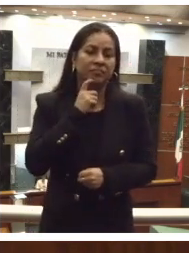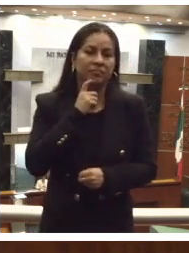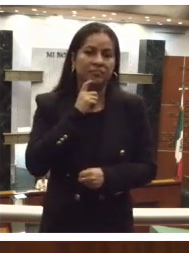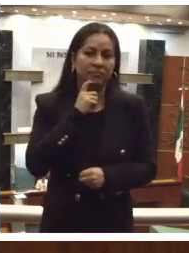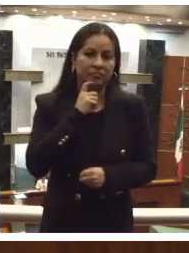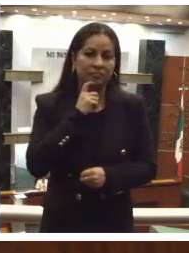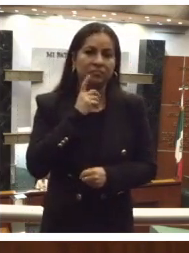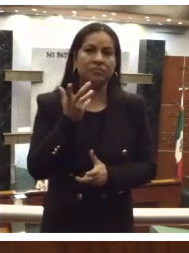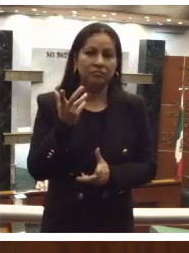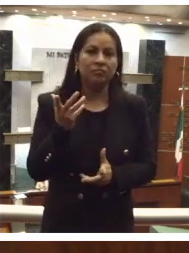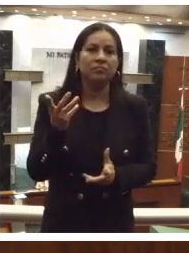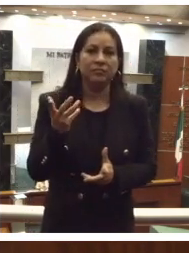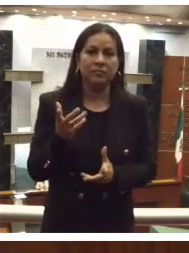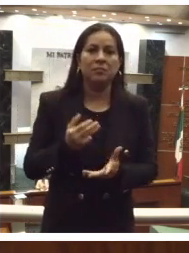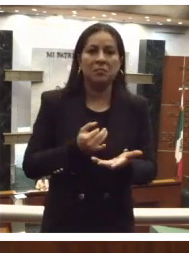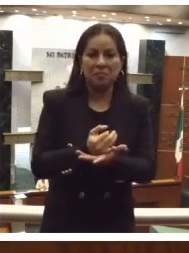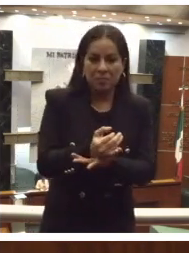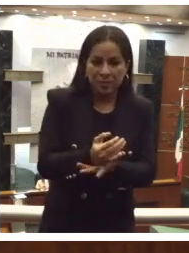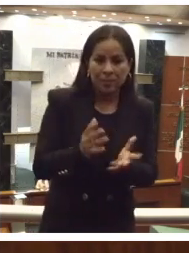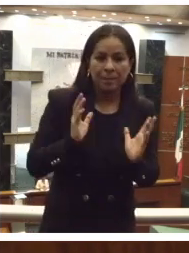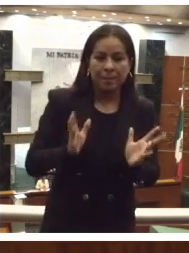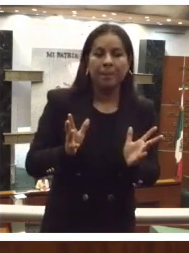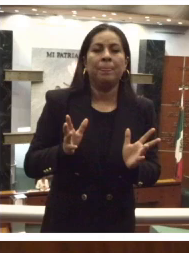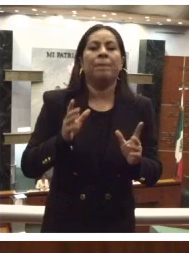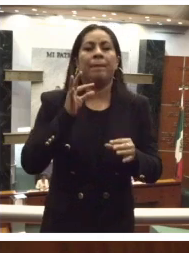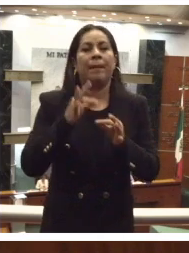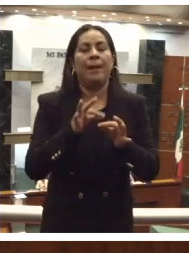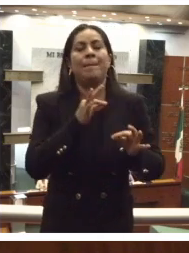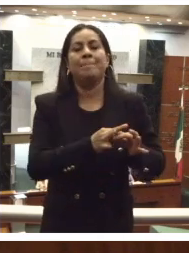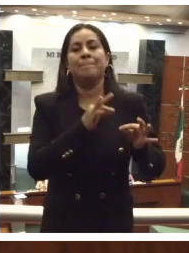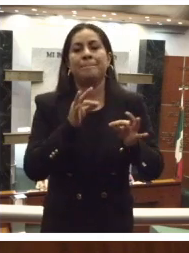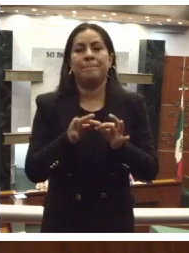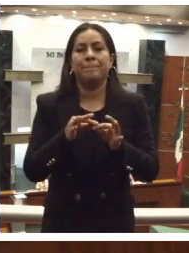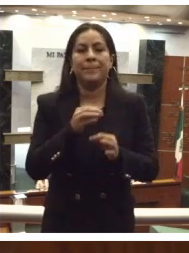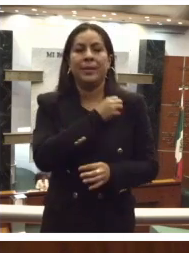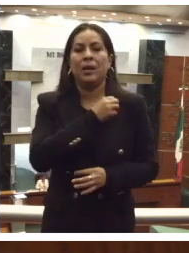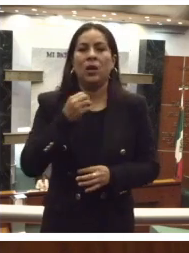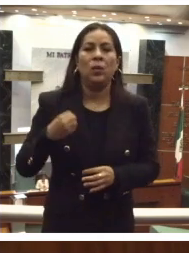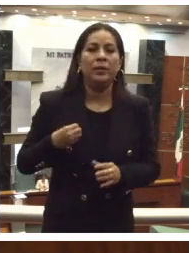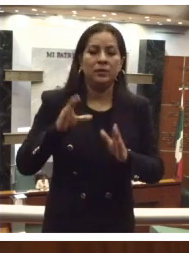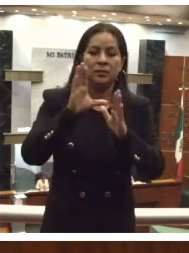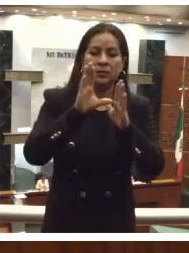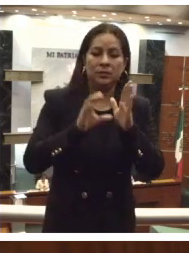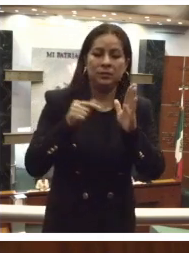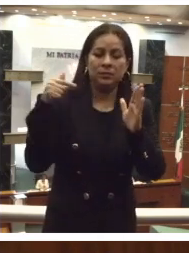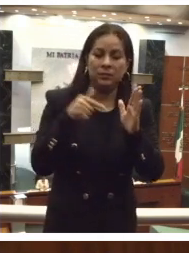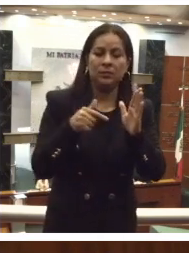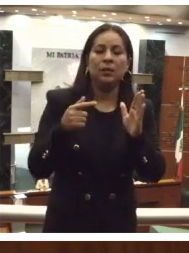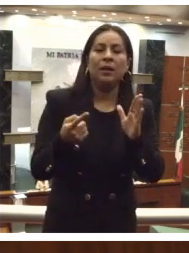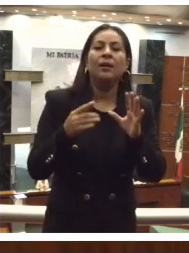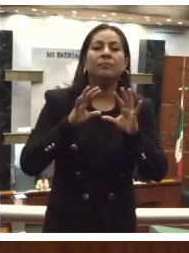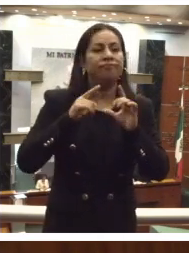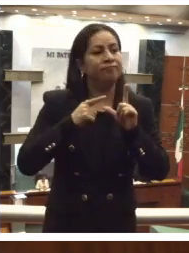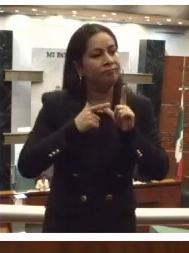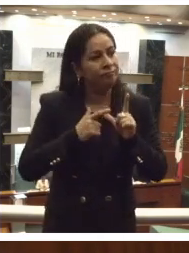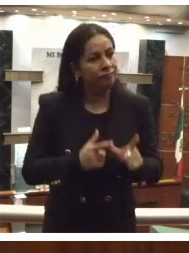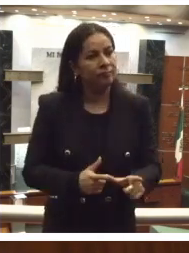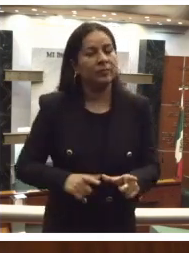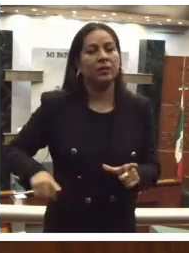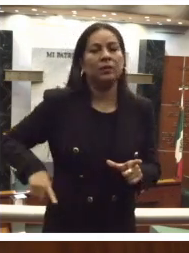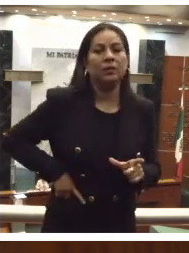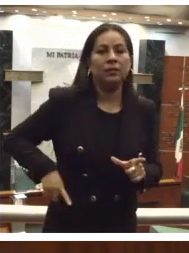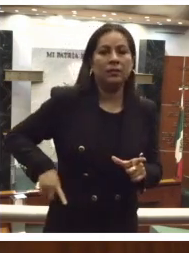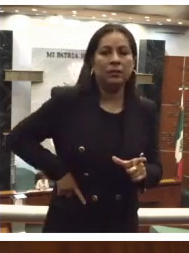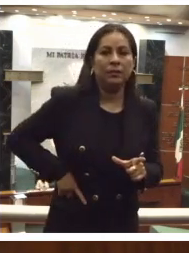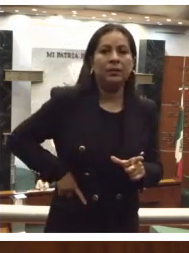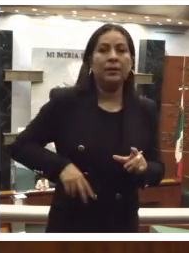López Obrador, se han tomado decisiones en el cumplimiento de la obligación constitucional de mantener la